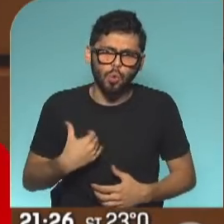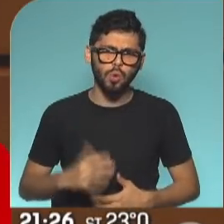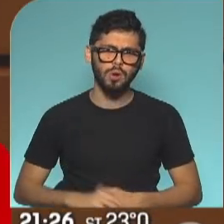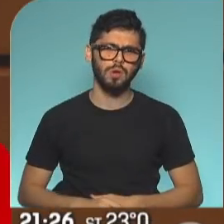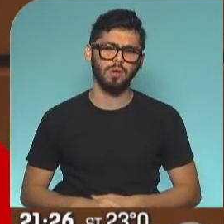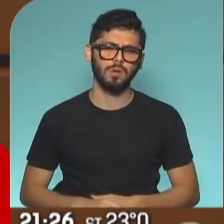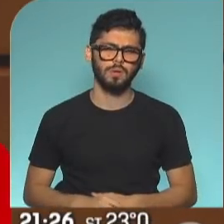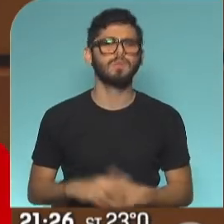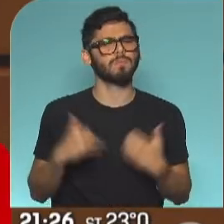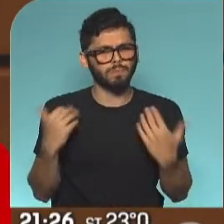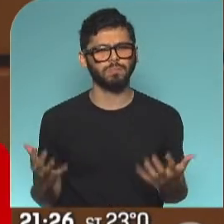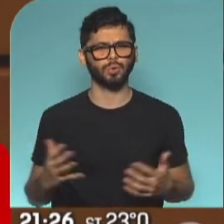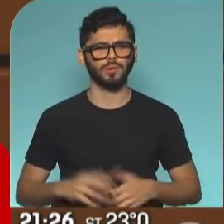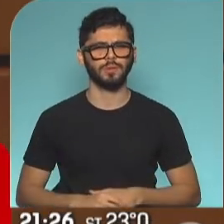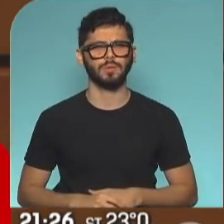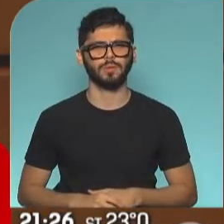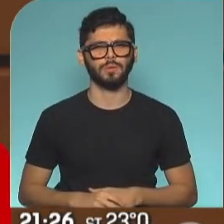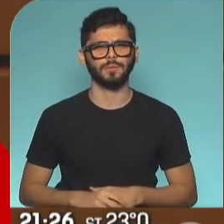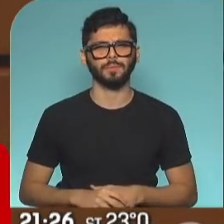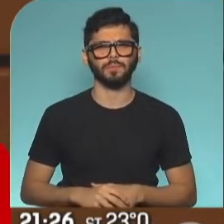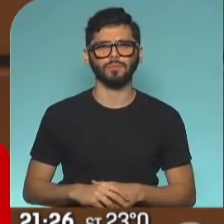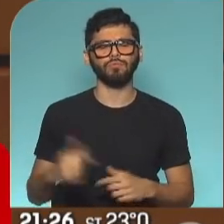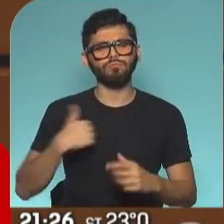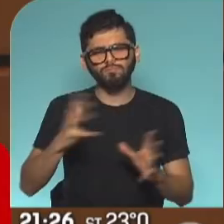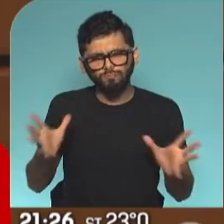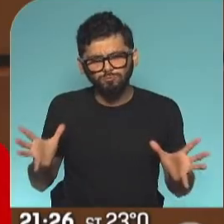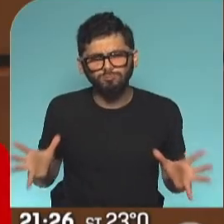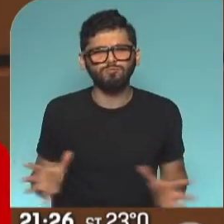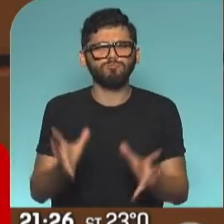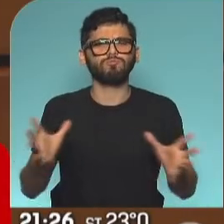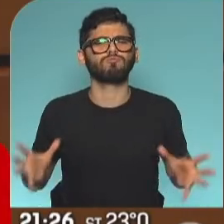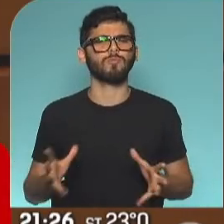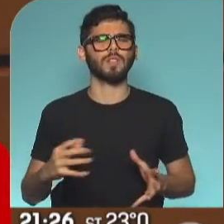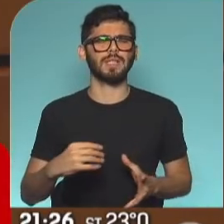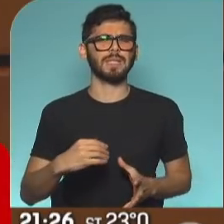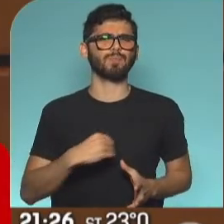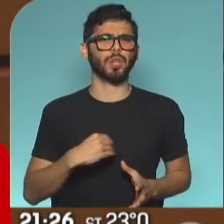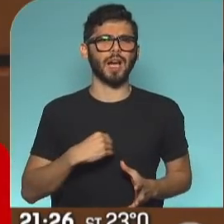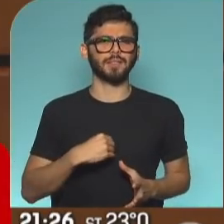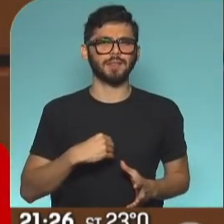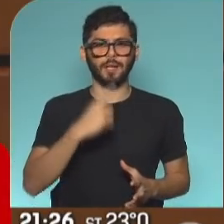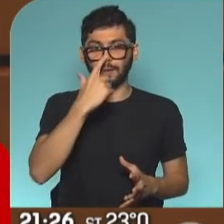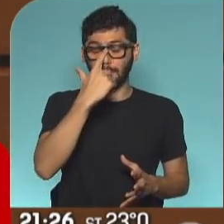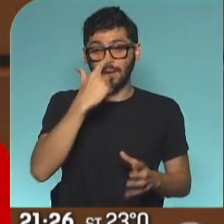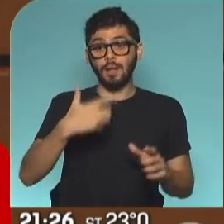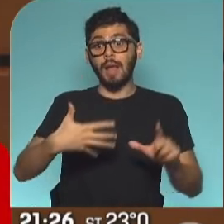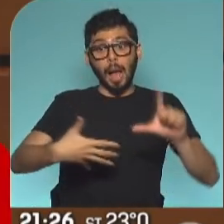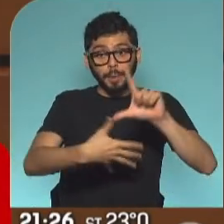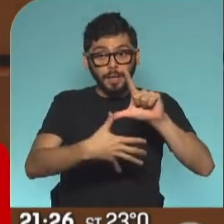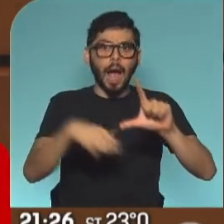Por eso es que yo aliento la esperanza de que este sea el tiempo en que América Latina se ponga de